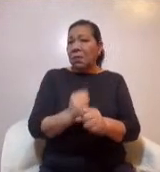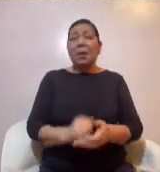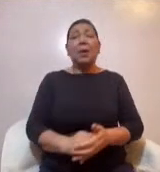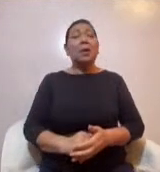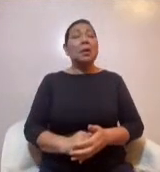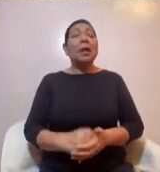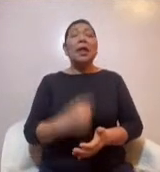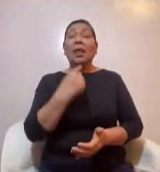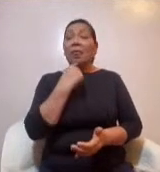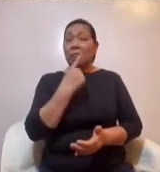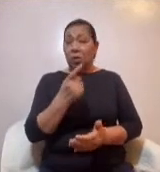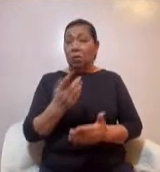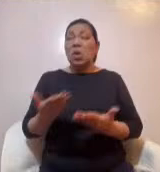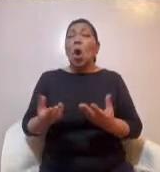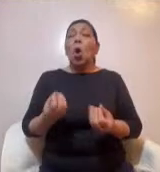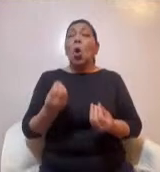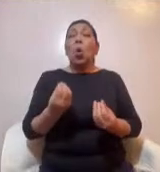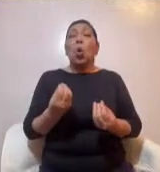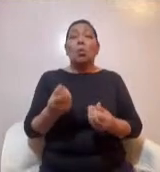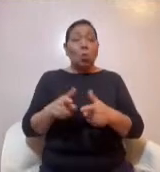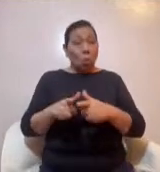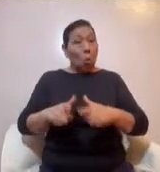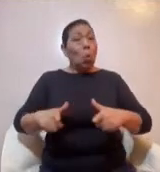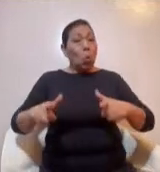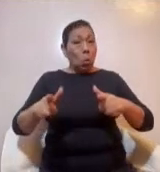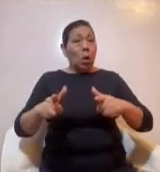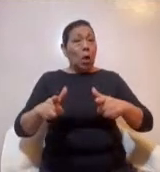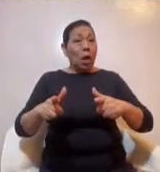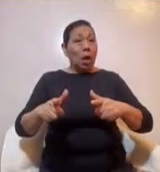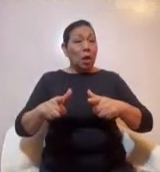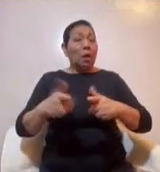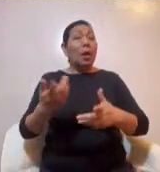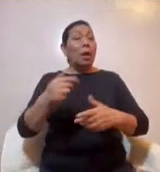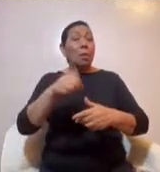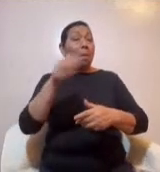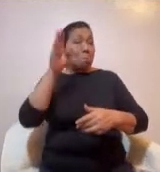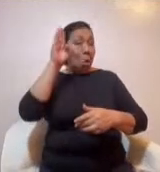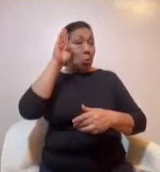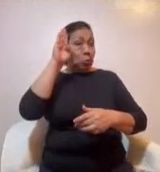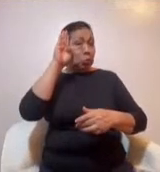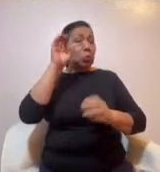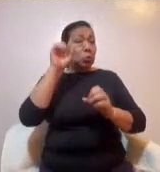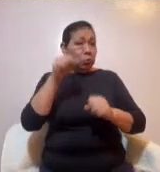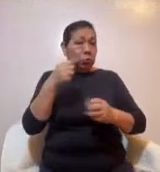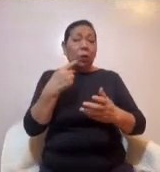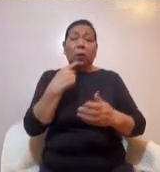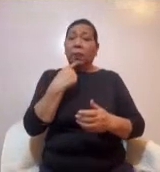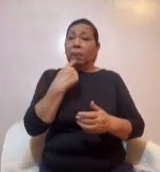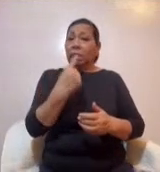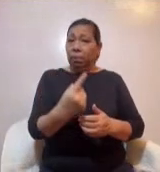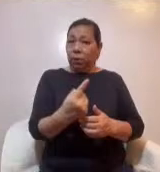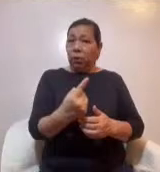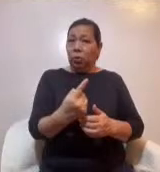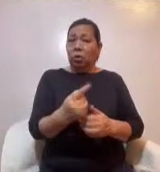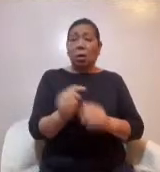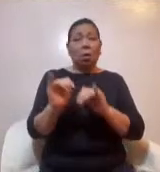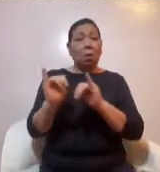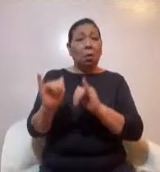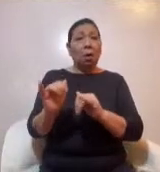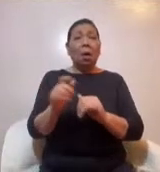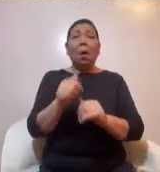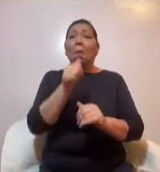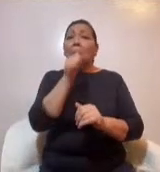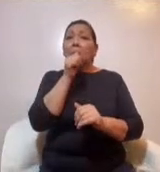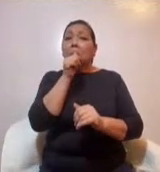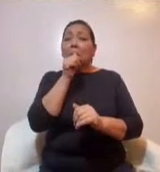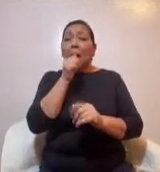trabajo. Sostiene que fue conducida a las instalaciones de la División de Extranjería de la Policía y señala que se la